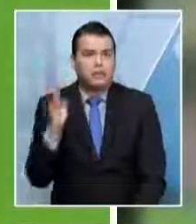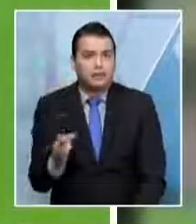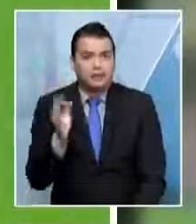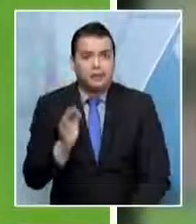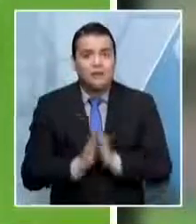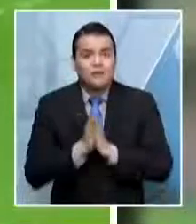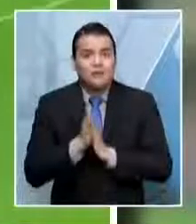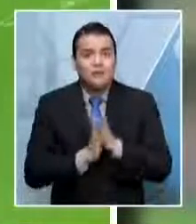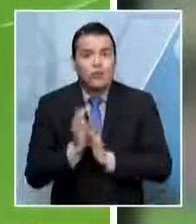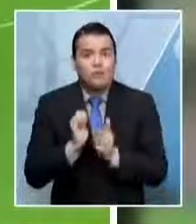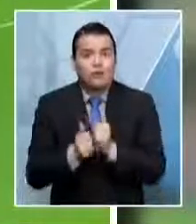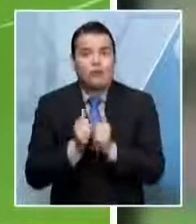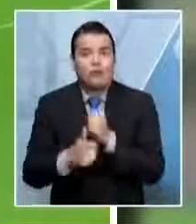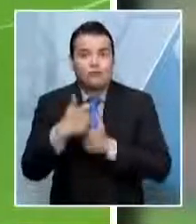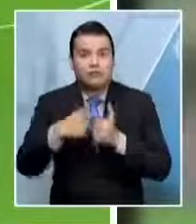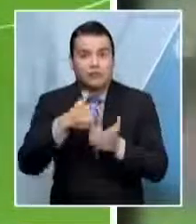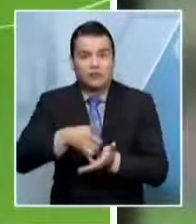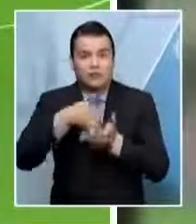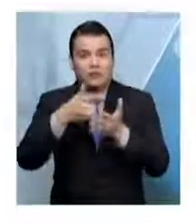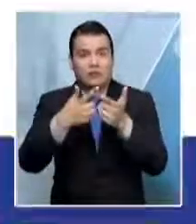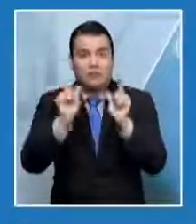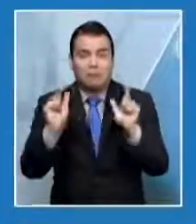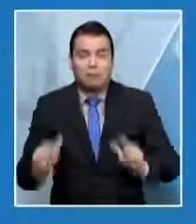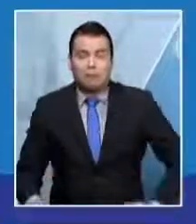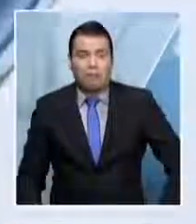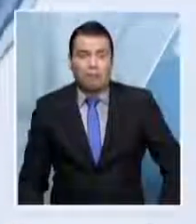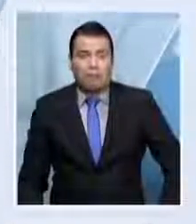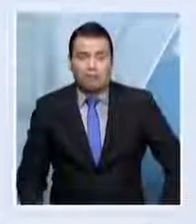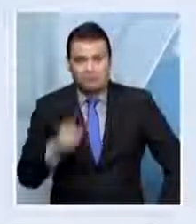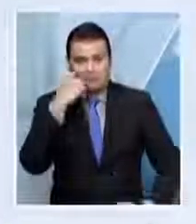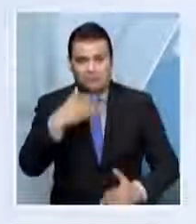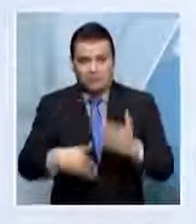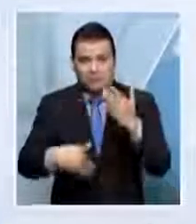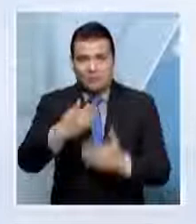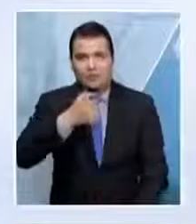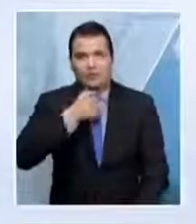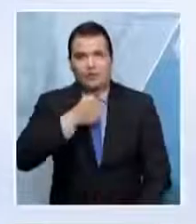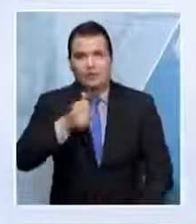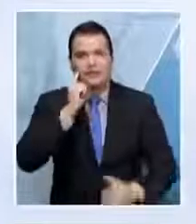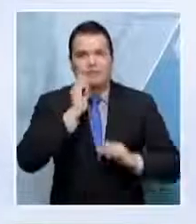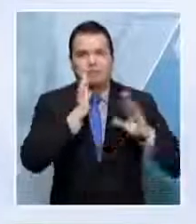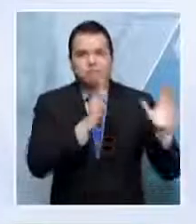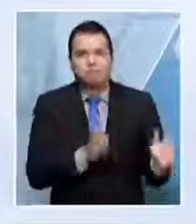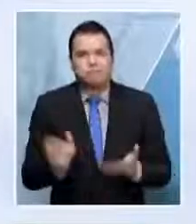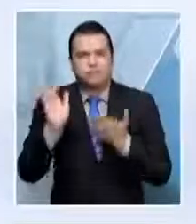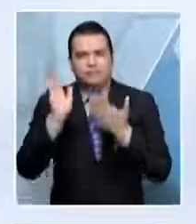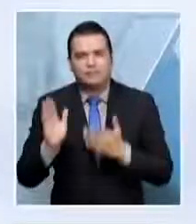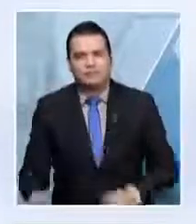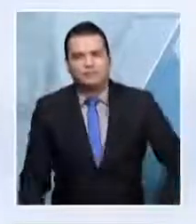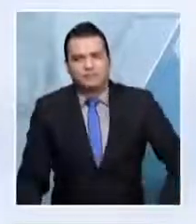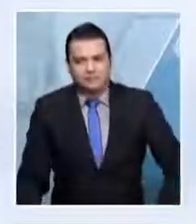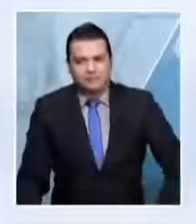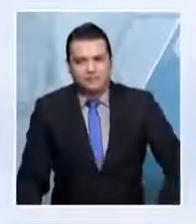del sueño de seguir en la Copa Libertadores. 90